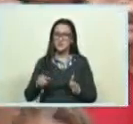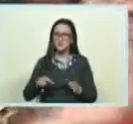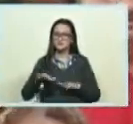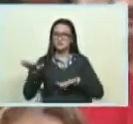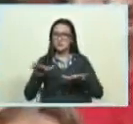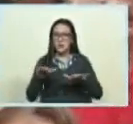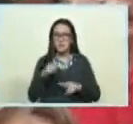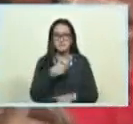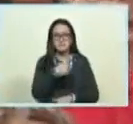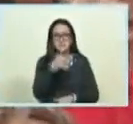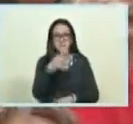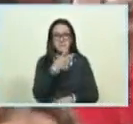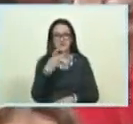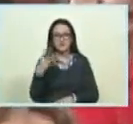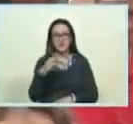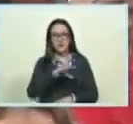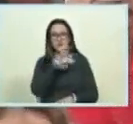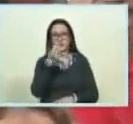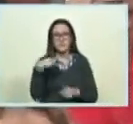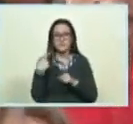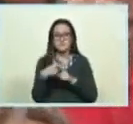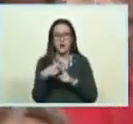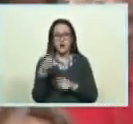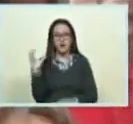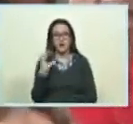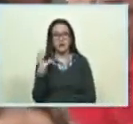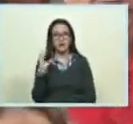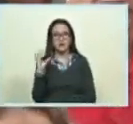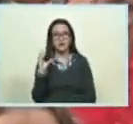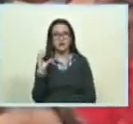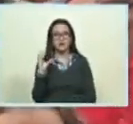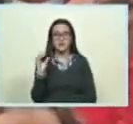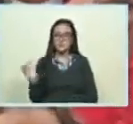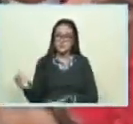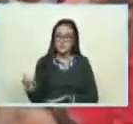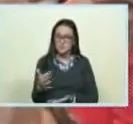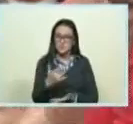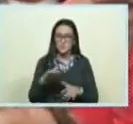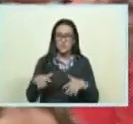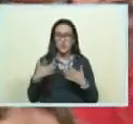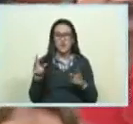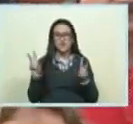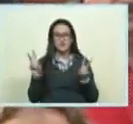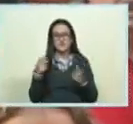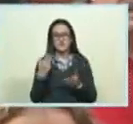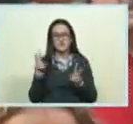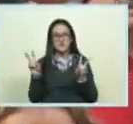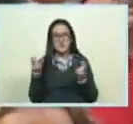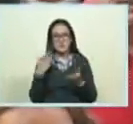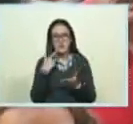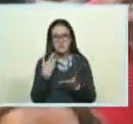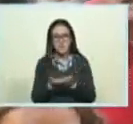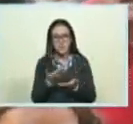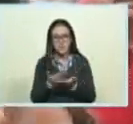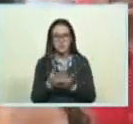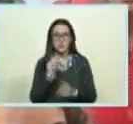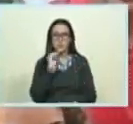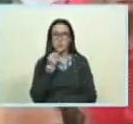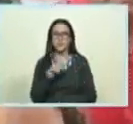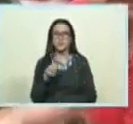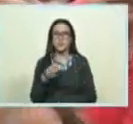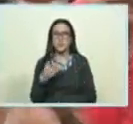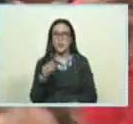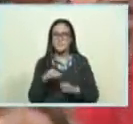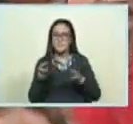los 23 estados y el Distrito Capital. Allí hemos recogido cuáles son los temas propuestos por la juventud, qué